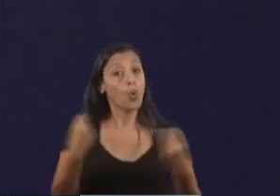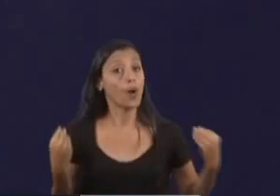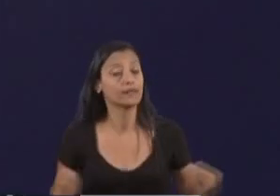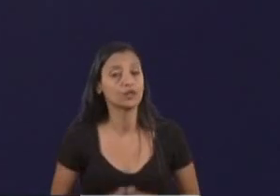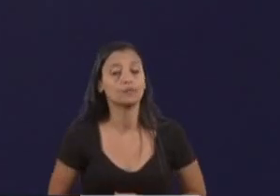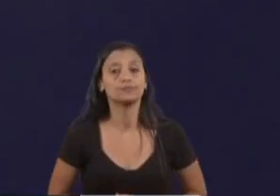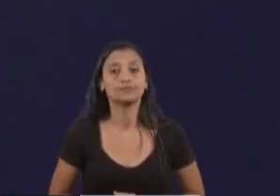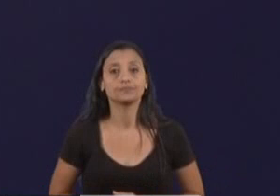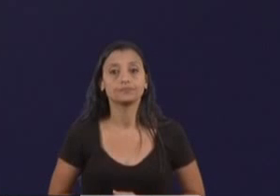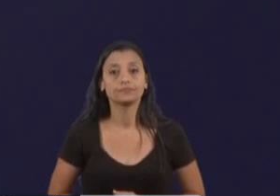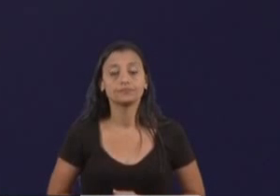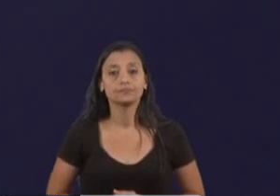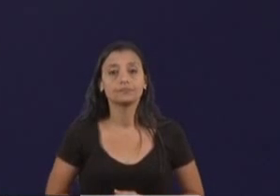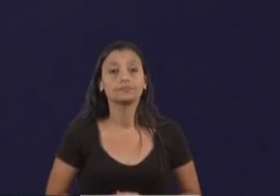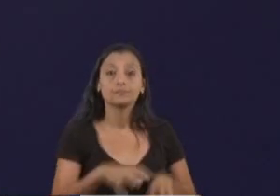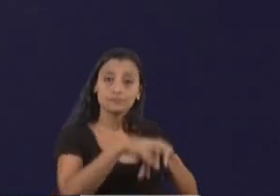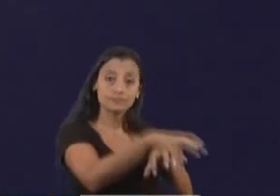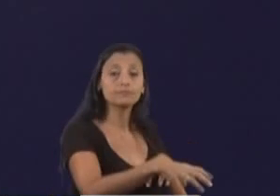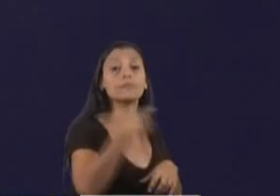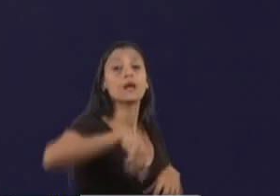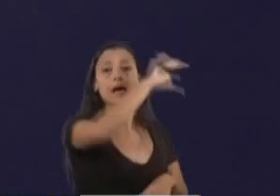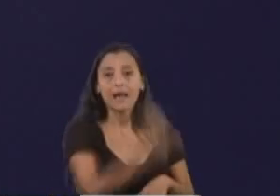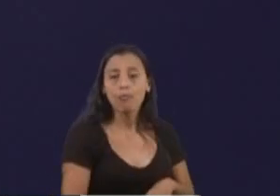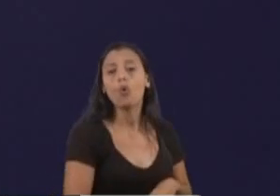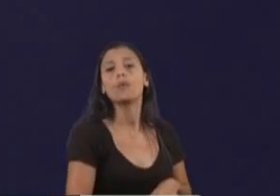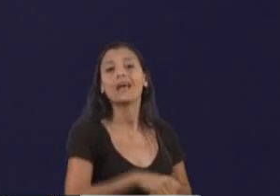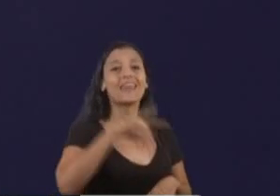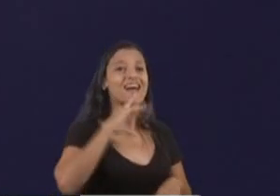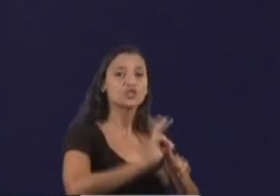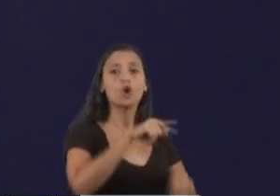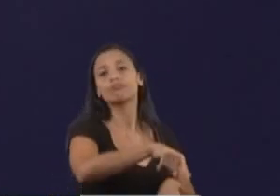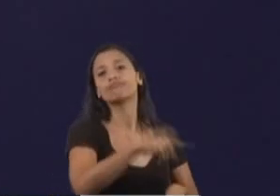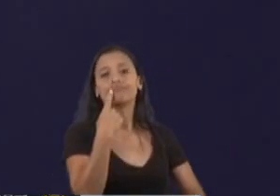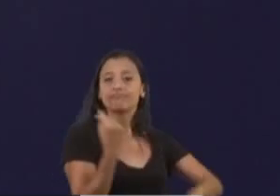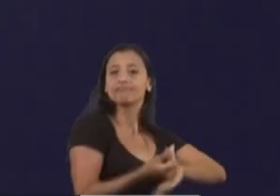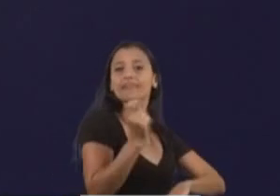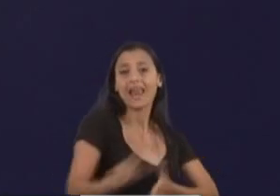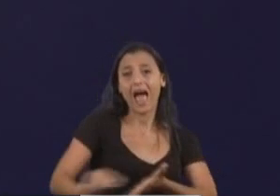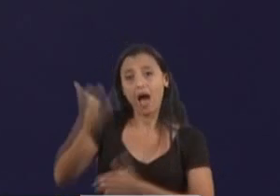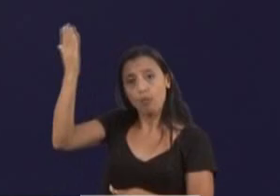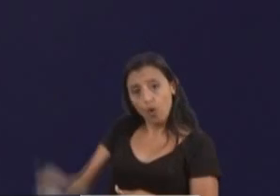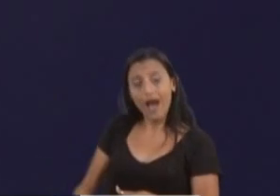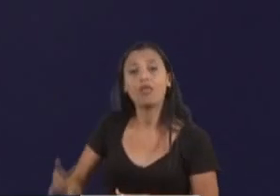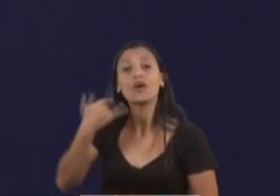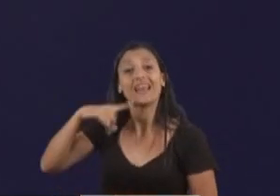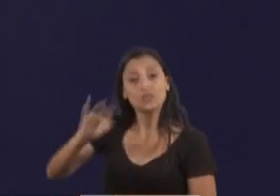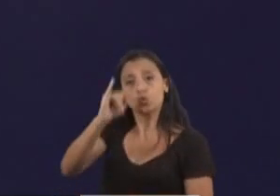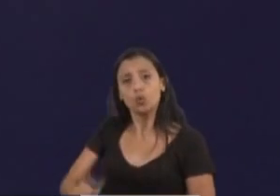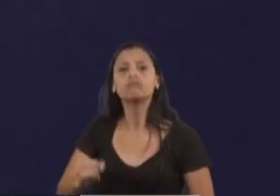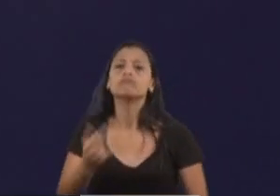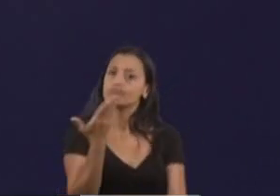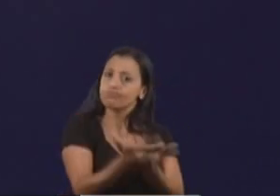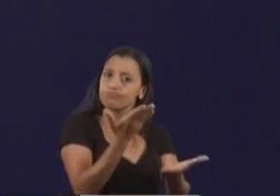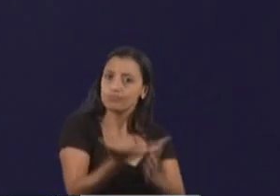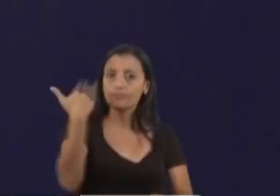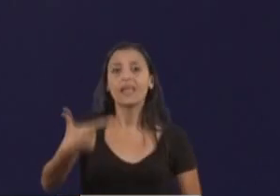que la entidad Republican Action for Argentina, representada por el abogado Fernando Irazú, realizó una presentación